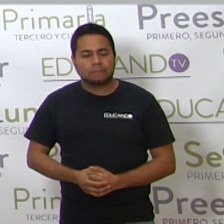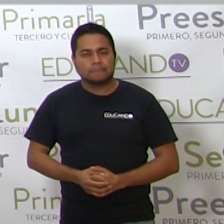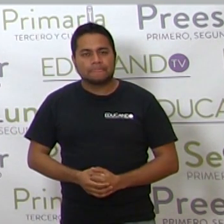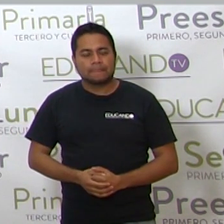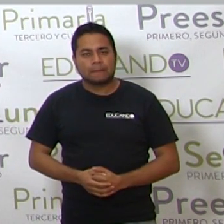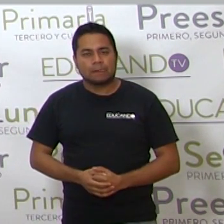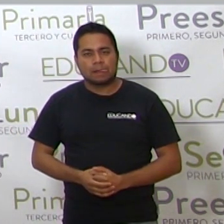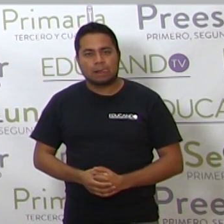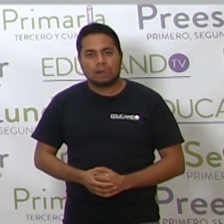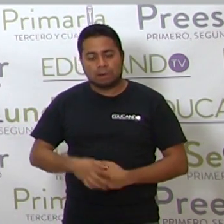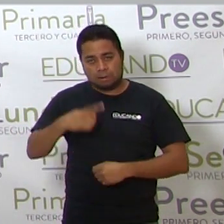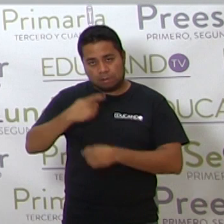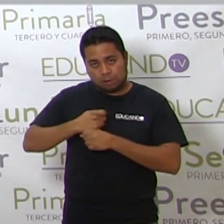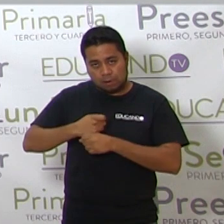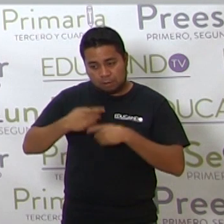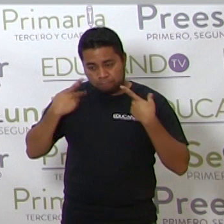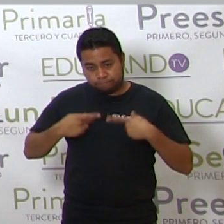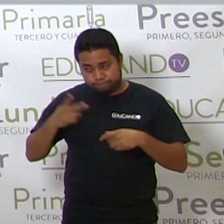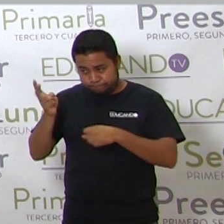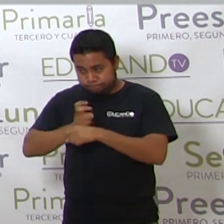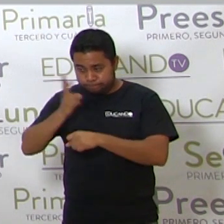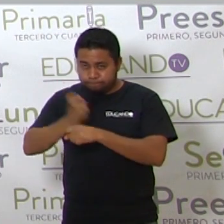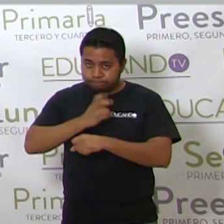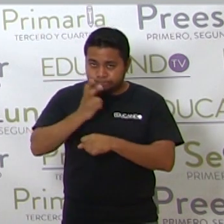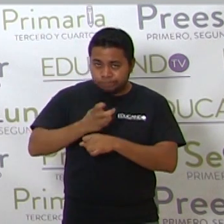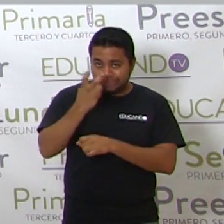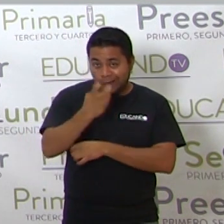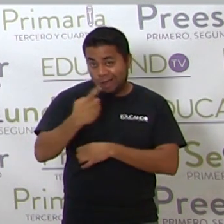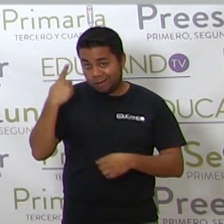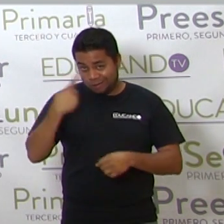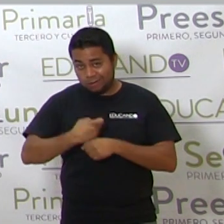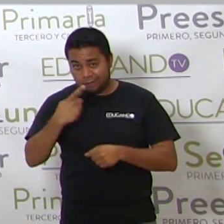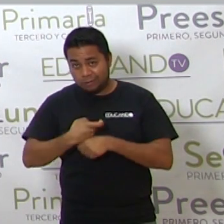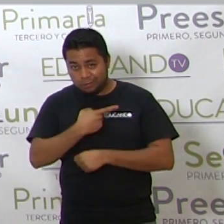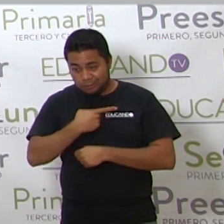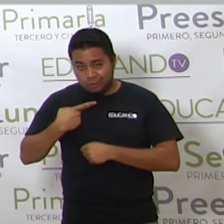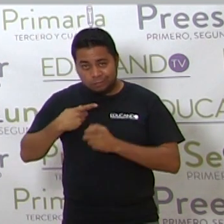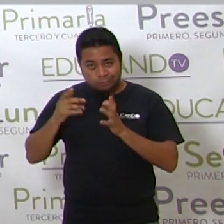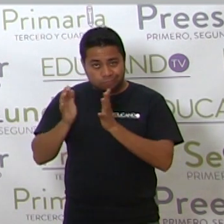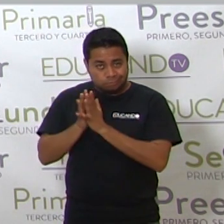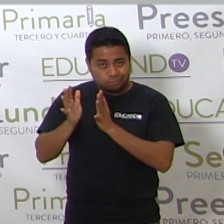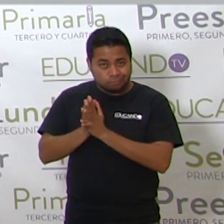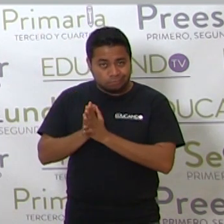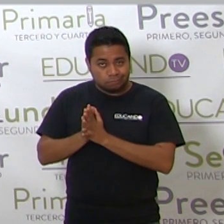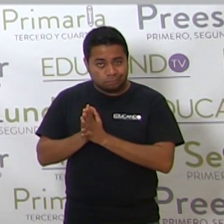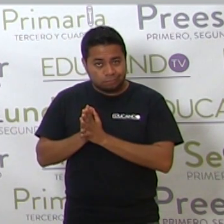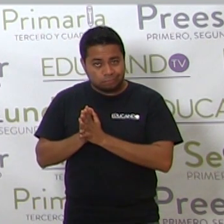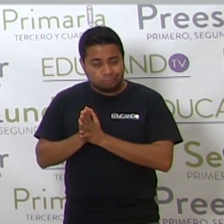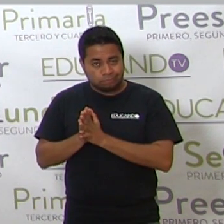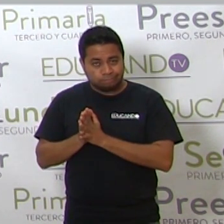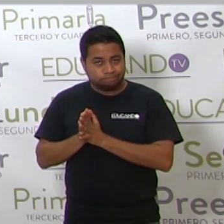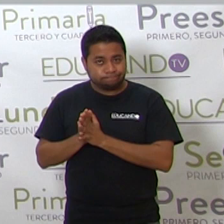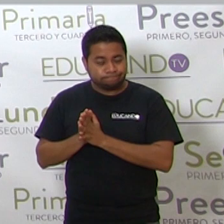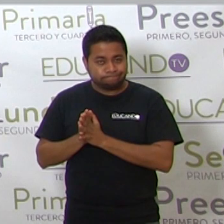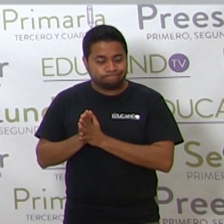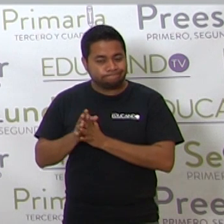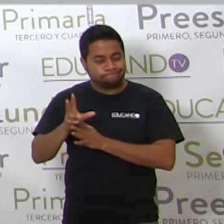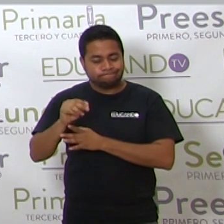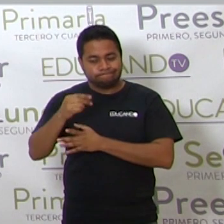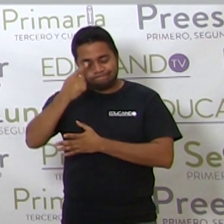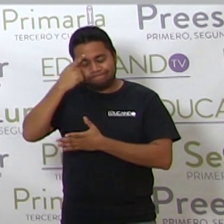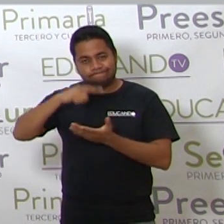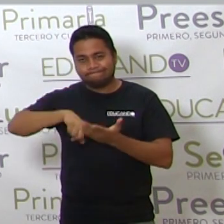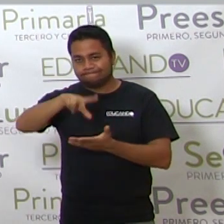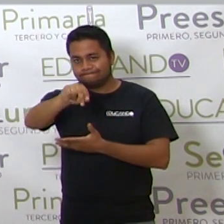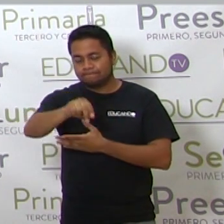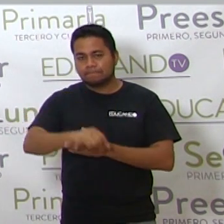a hacer la invitación a la gente será lo primero que tendríamos que hacer no creo que no